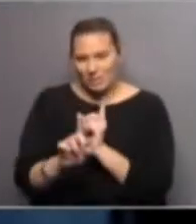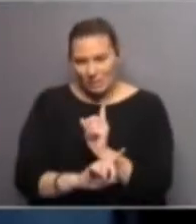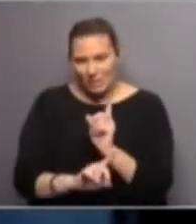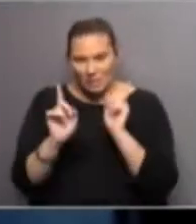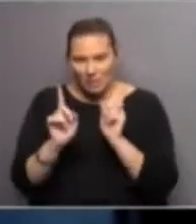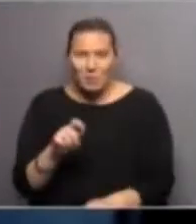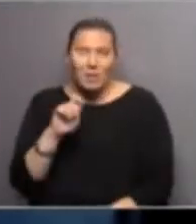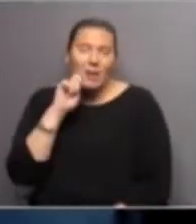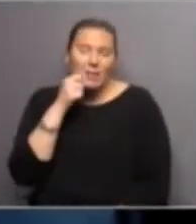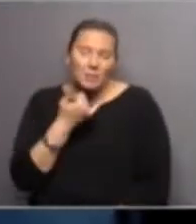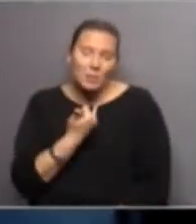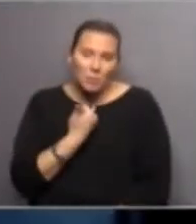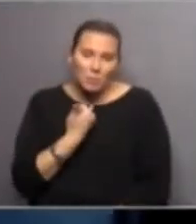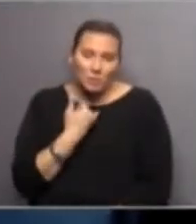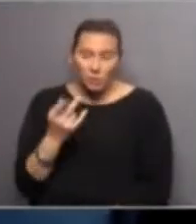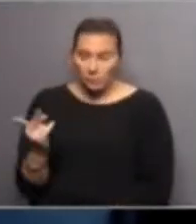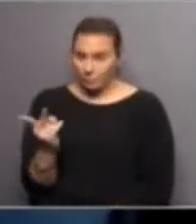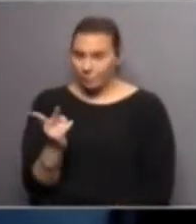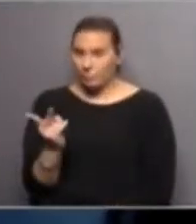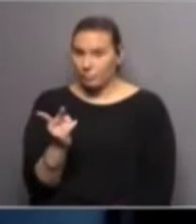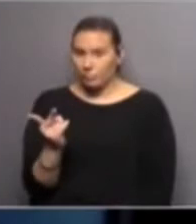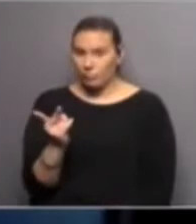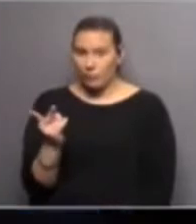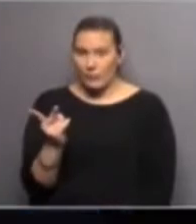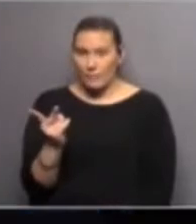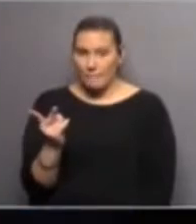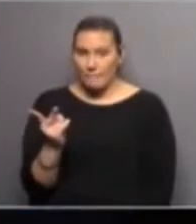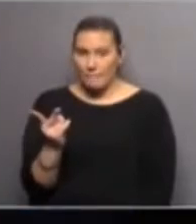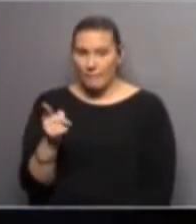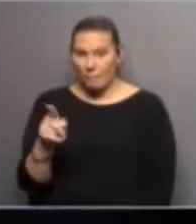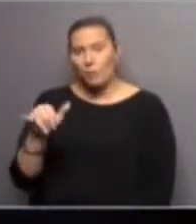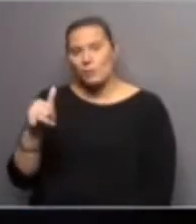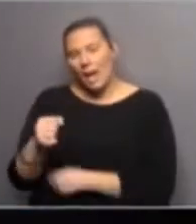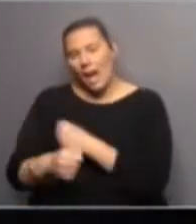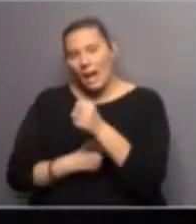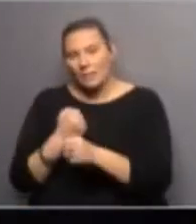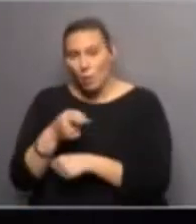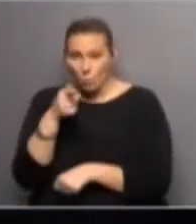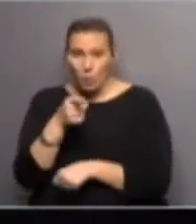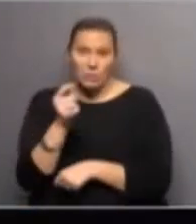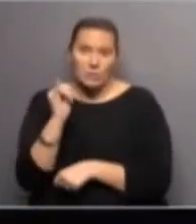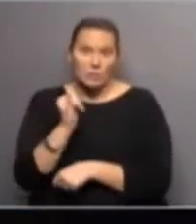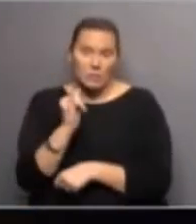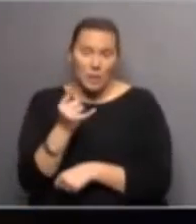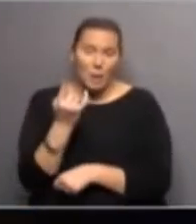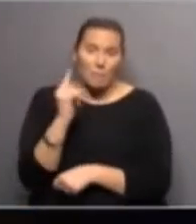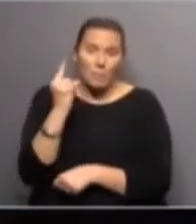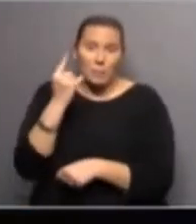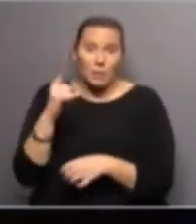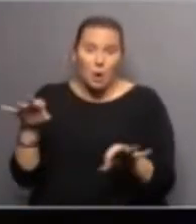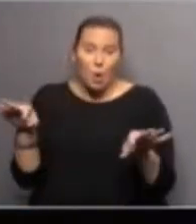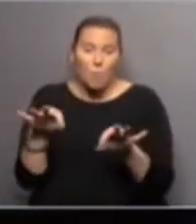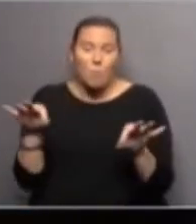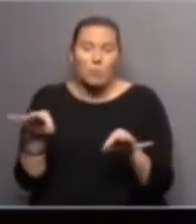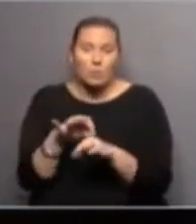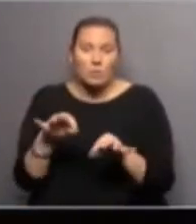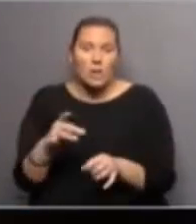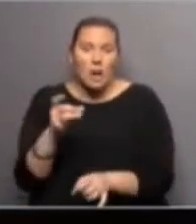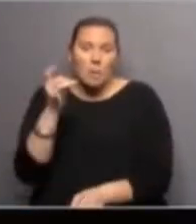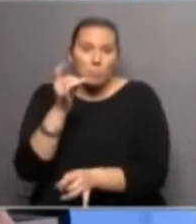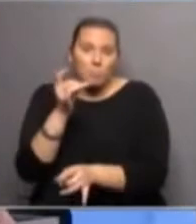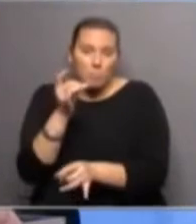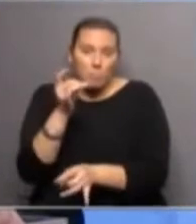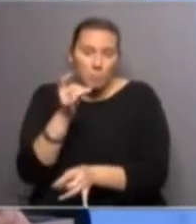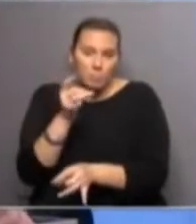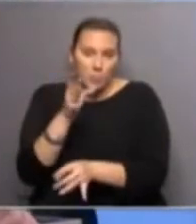gran cuento. Divino. Bueno, ellos están dando, bueno, vos no, ya hace muchos años, vos sí, como los primeros pasos en la música profesional, entonces quiero aprovechar